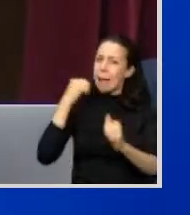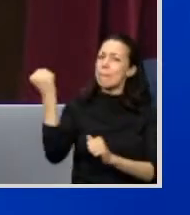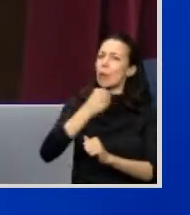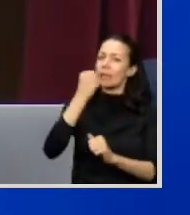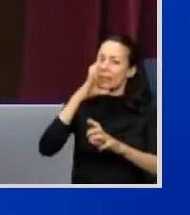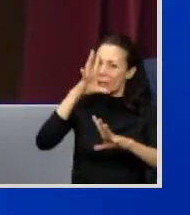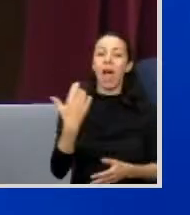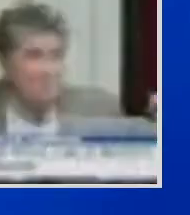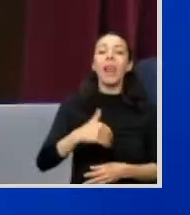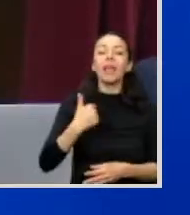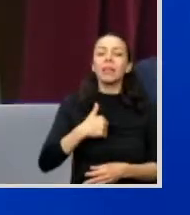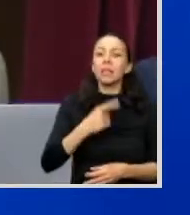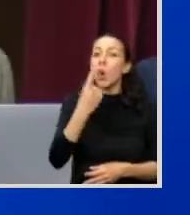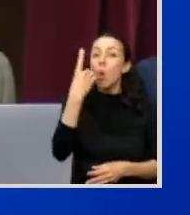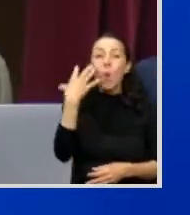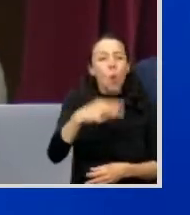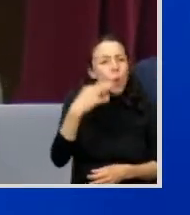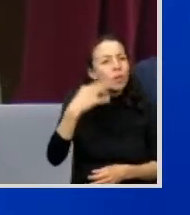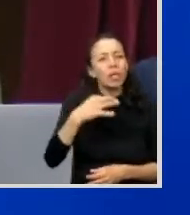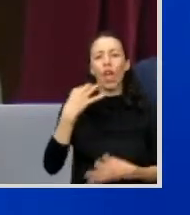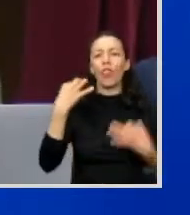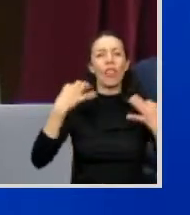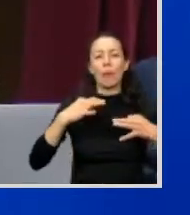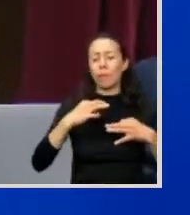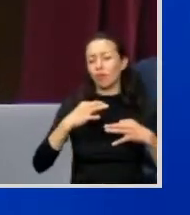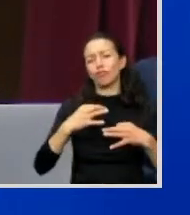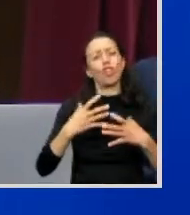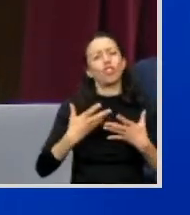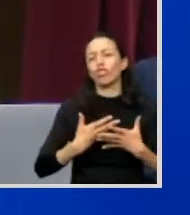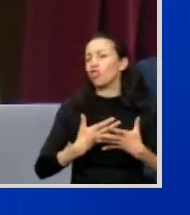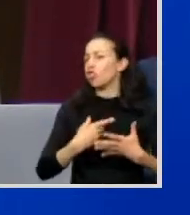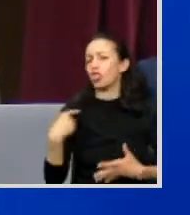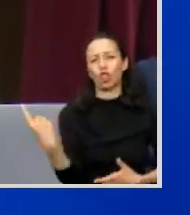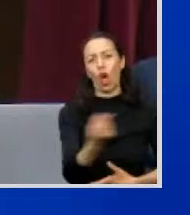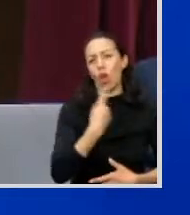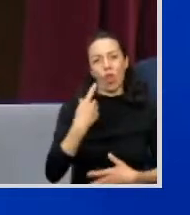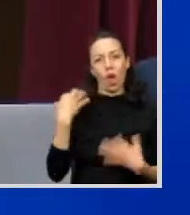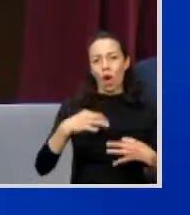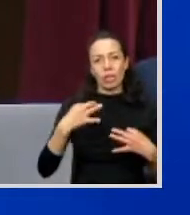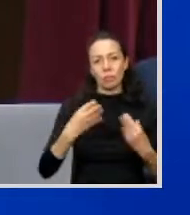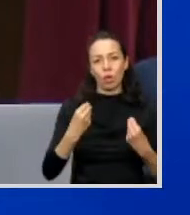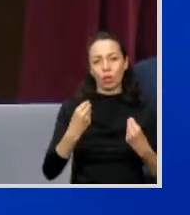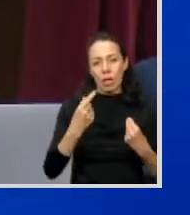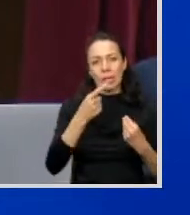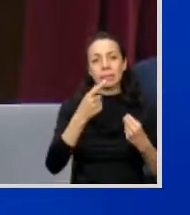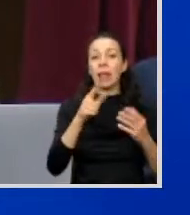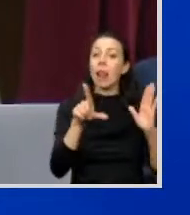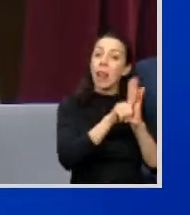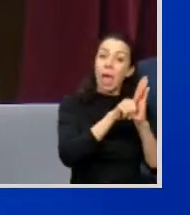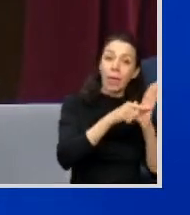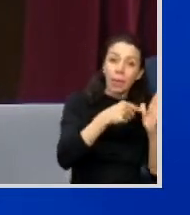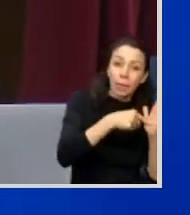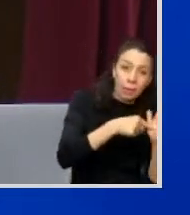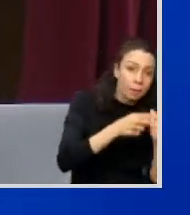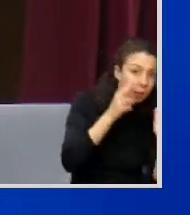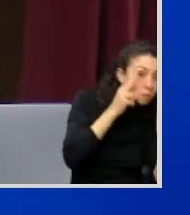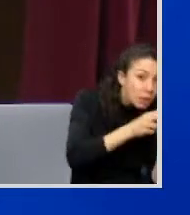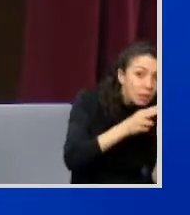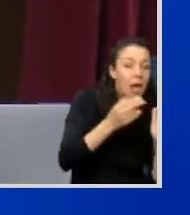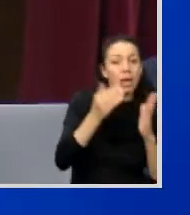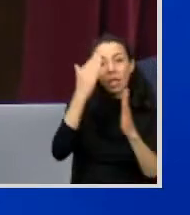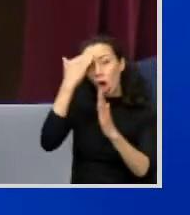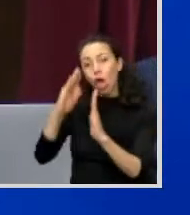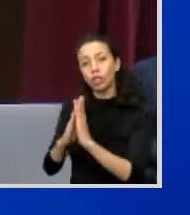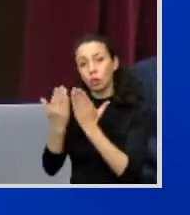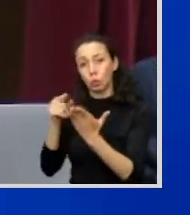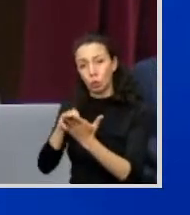no dijo por él, sino dijo justamente de alguien de sus, claro, de un sector, digamos, de estos gobernadores, no por él, pero en privado